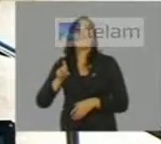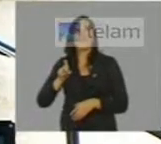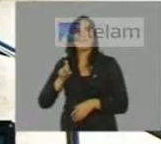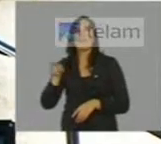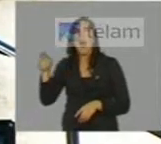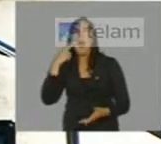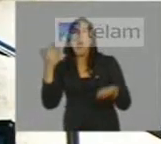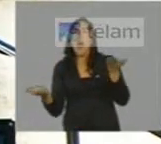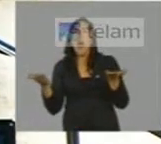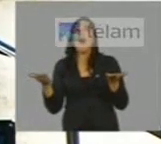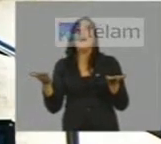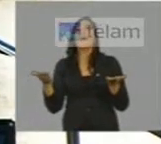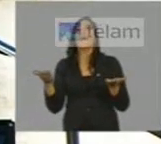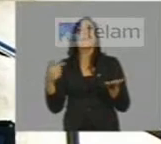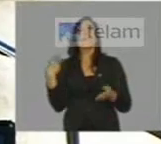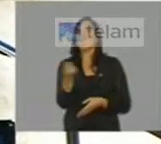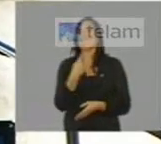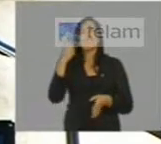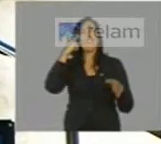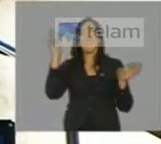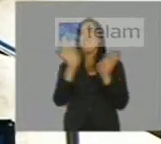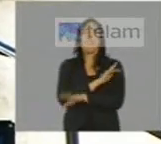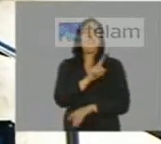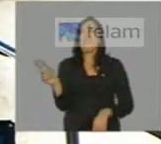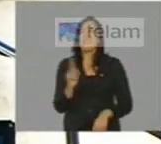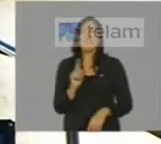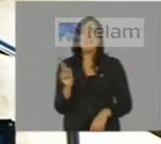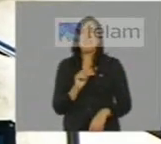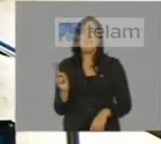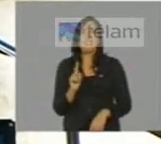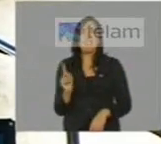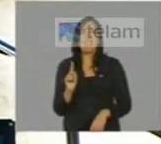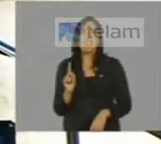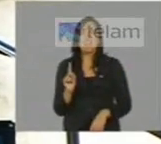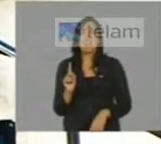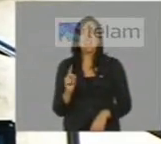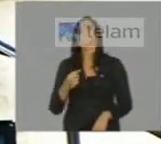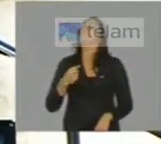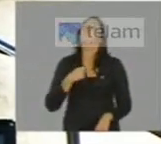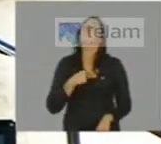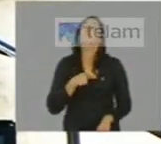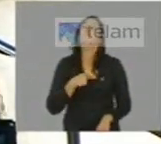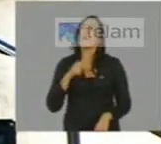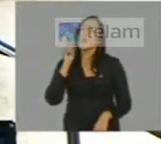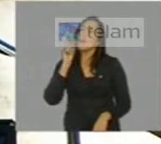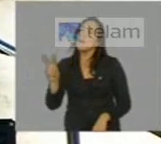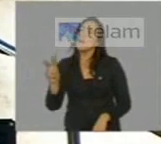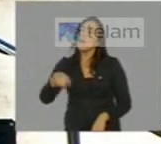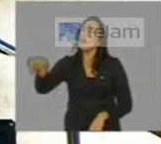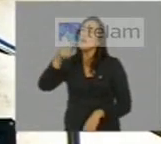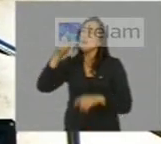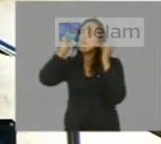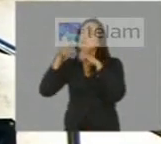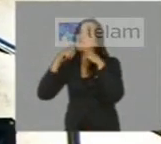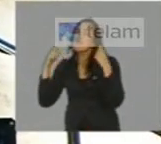no te equivocas. Yo siempre Digo, cuando veo a las madres, a las abuelas, a